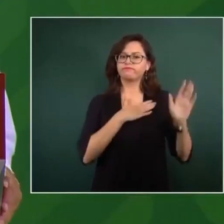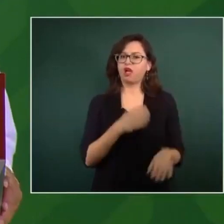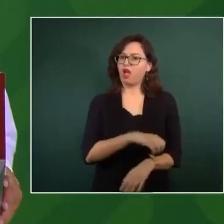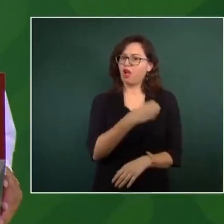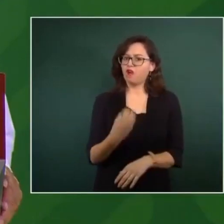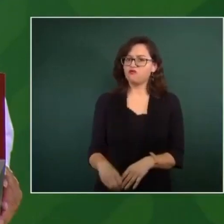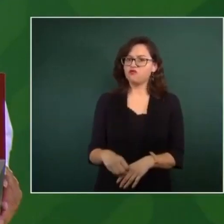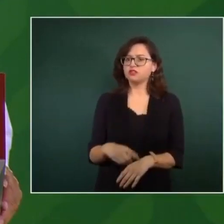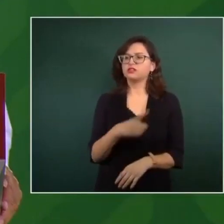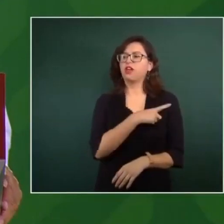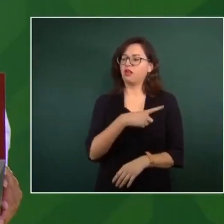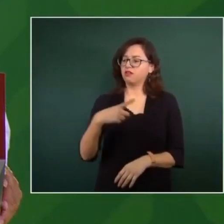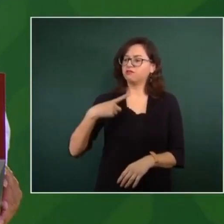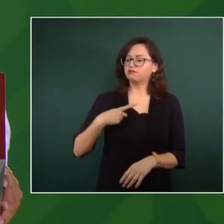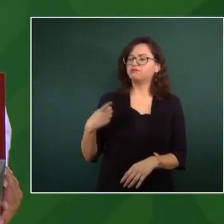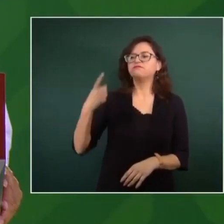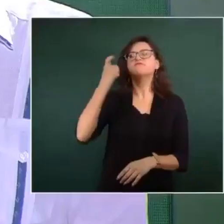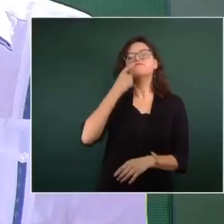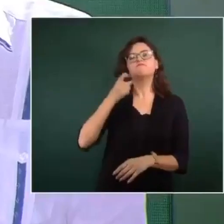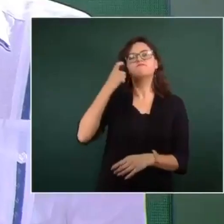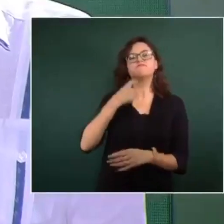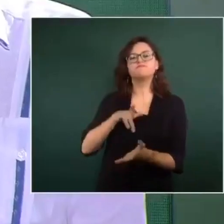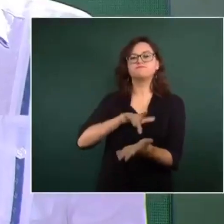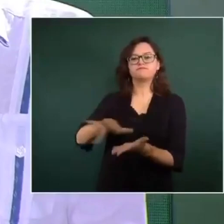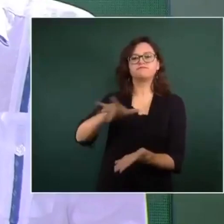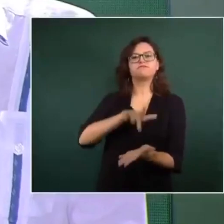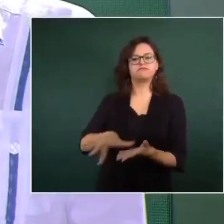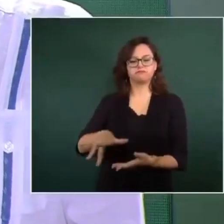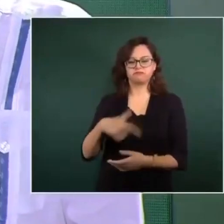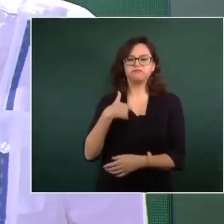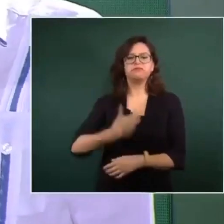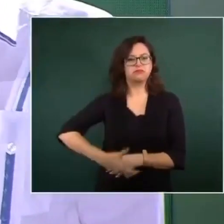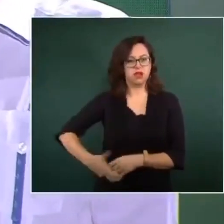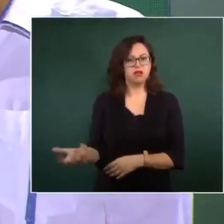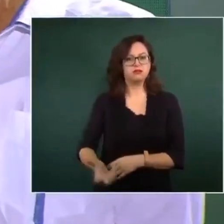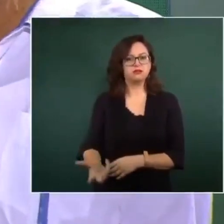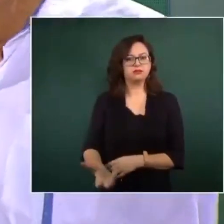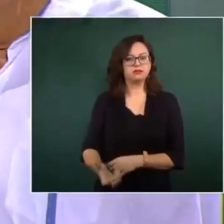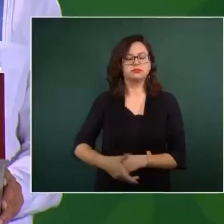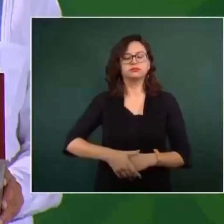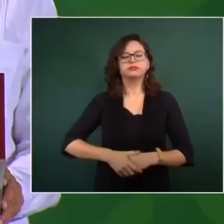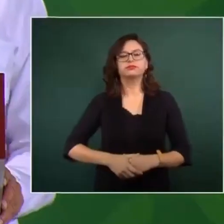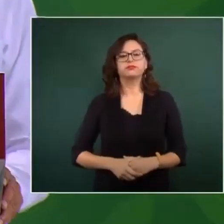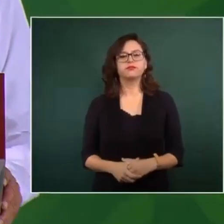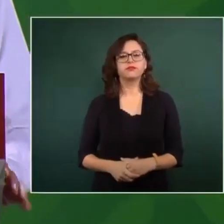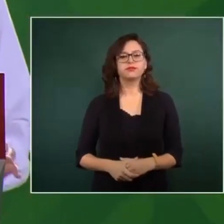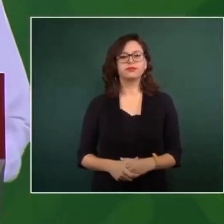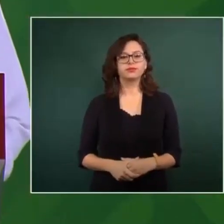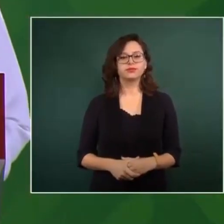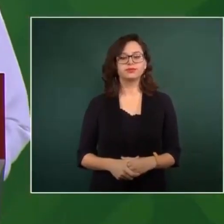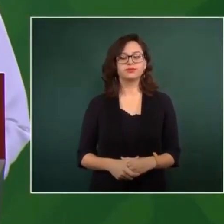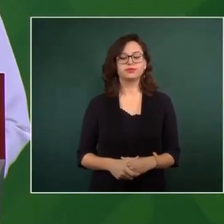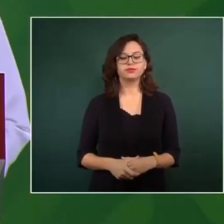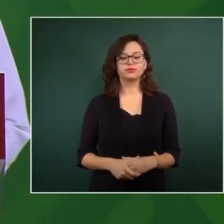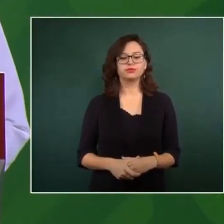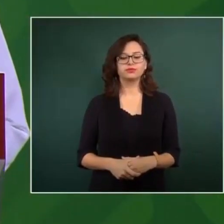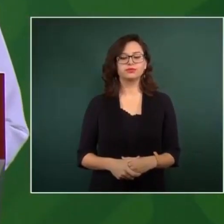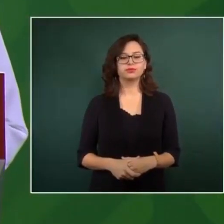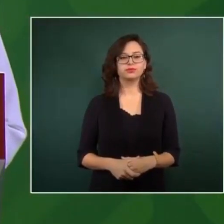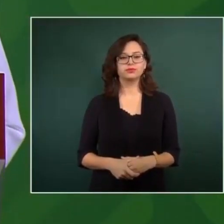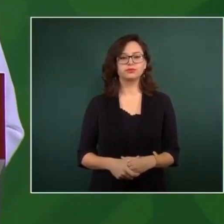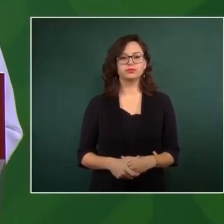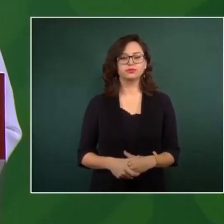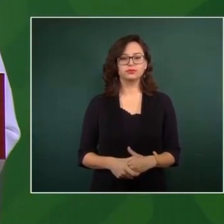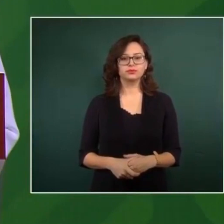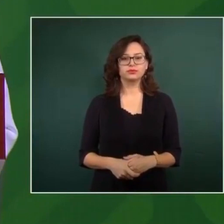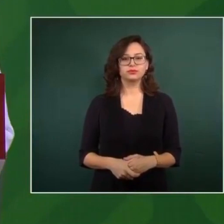prueba aseguró que ya quiere ver el vídeo porque les dijo como un pago por evento dijo que es un asunto de estado verlo y